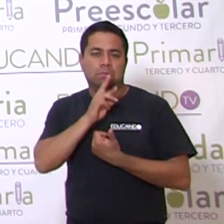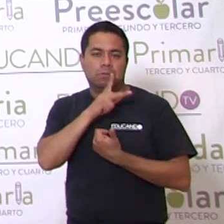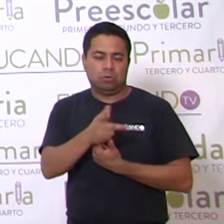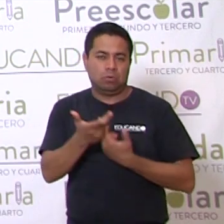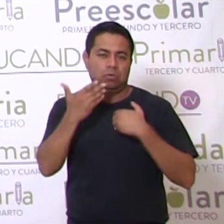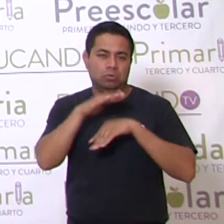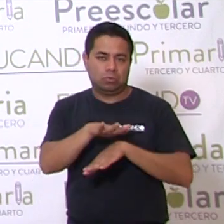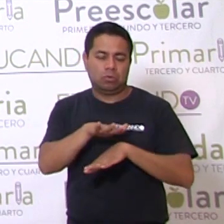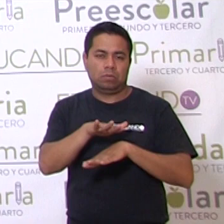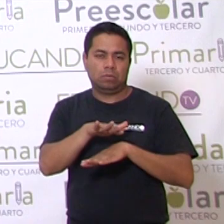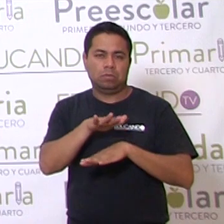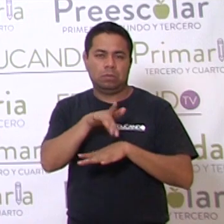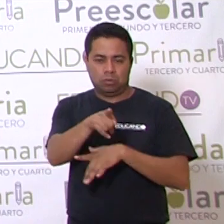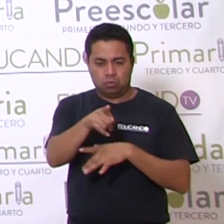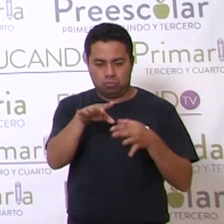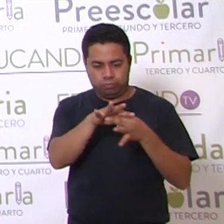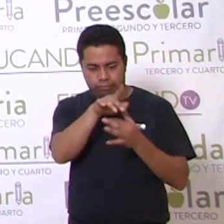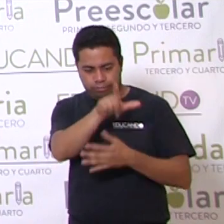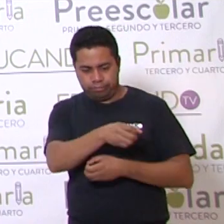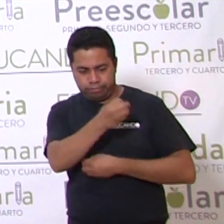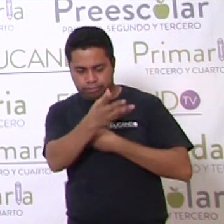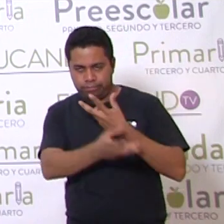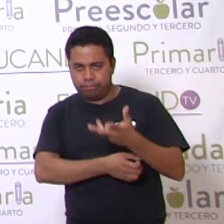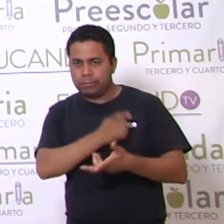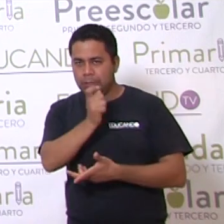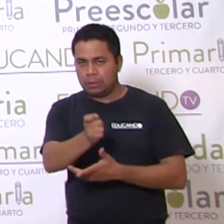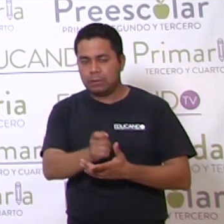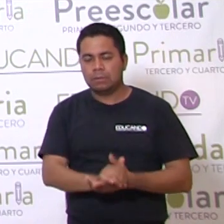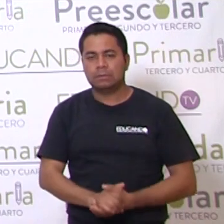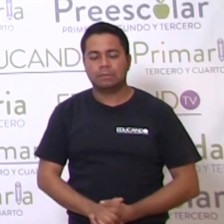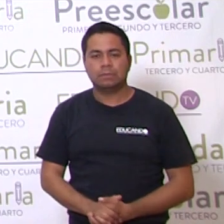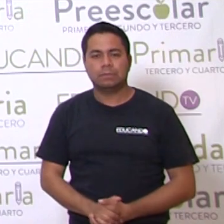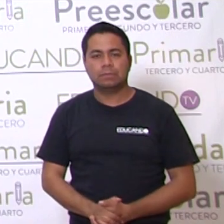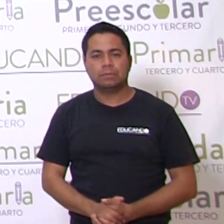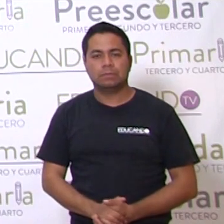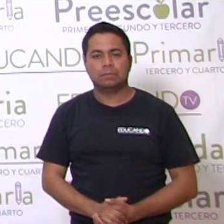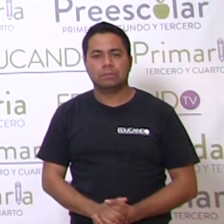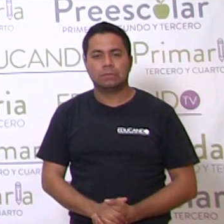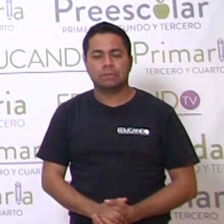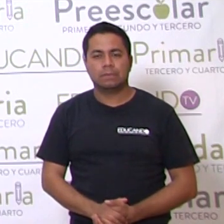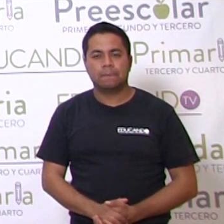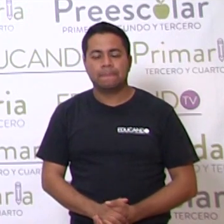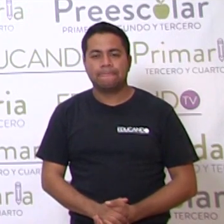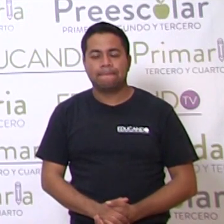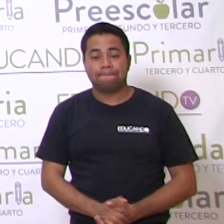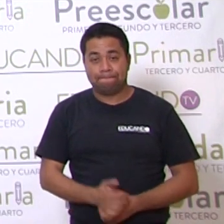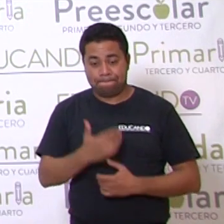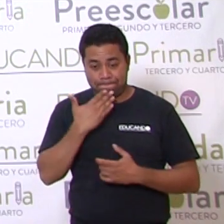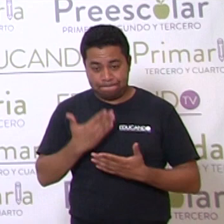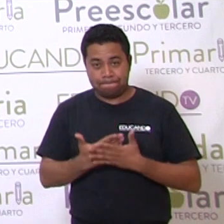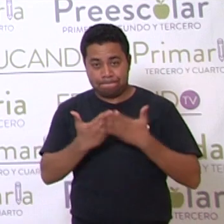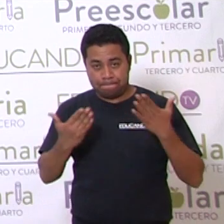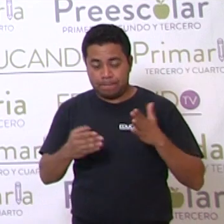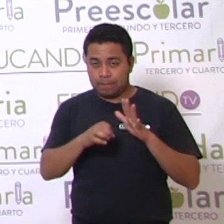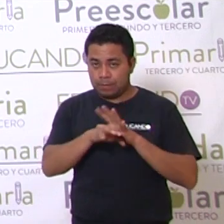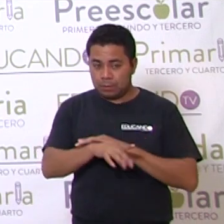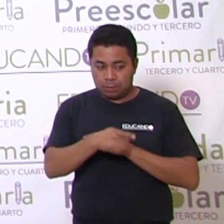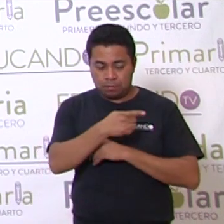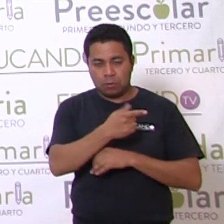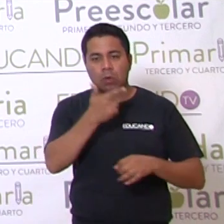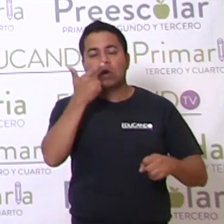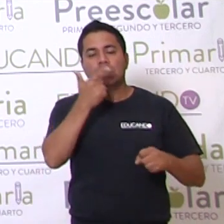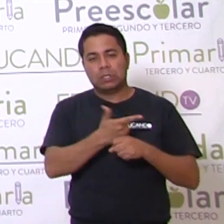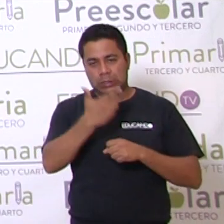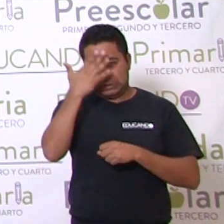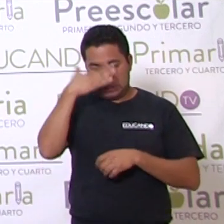de lo que estás describiendo. ¿Bien? Ahora, Ya tenemos esta parte de poder